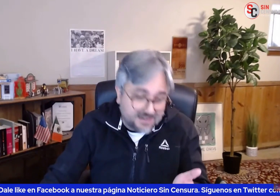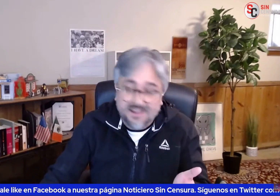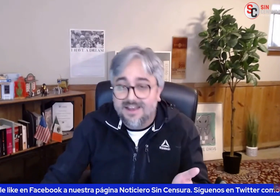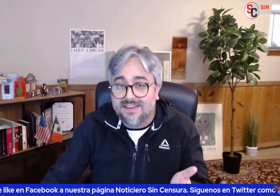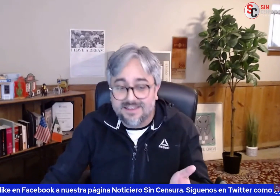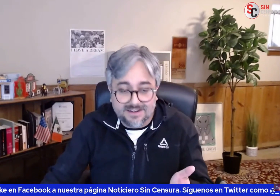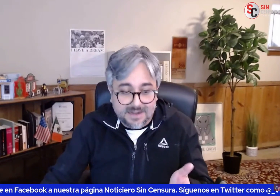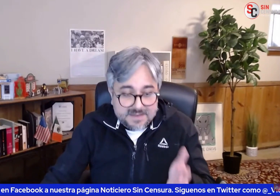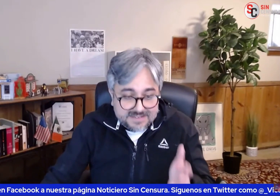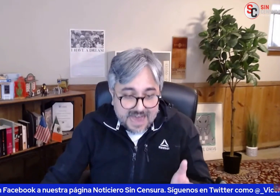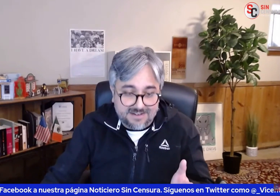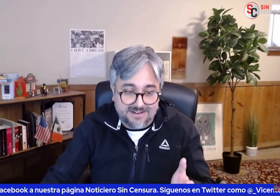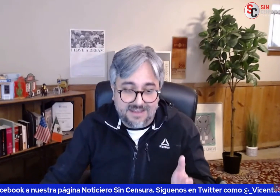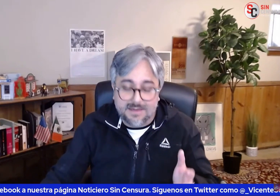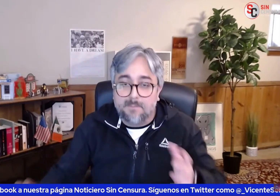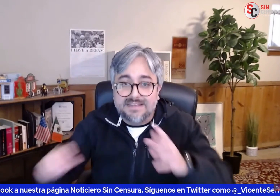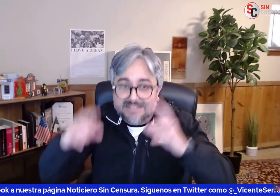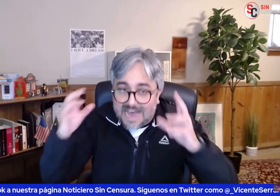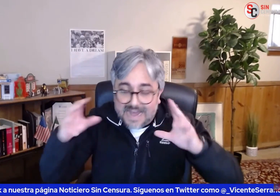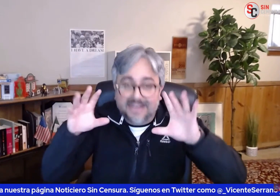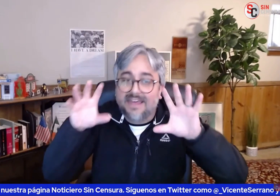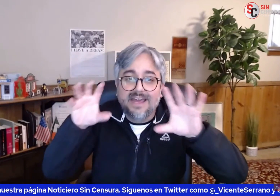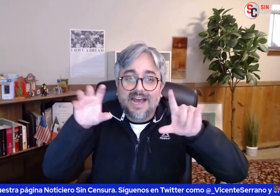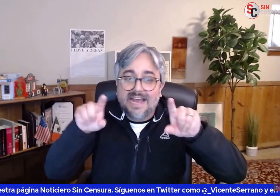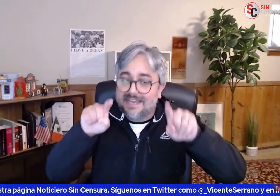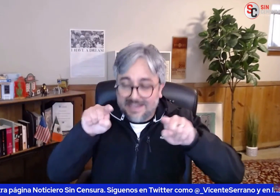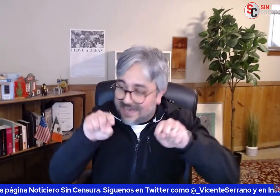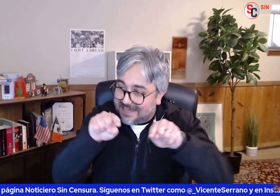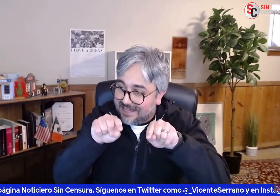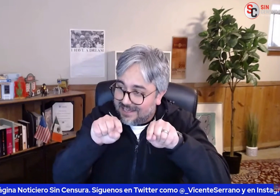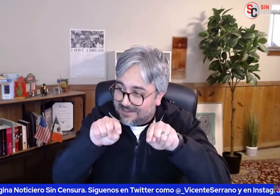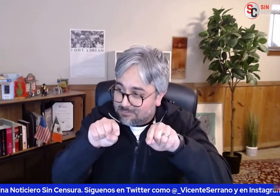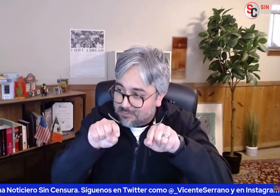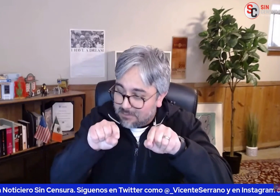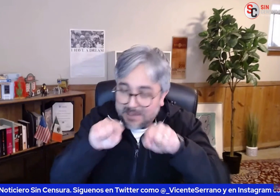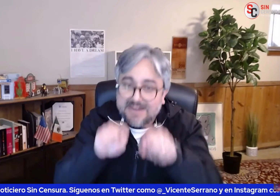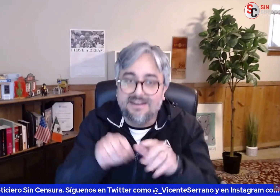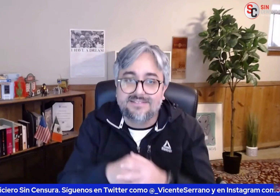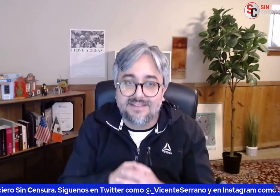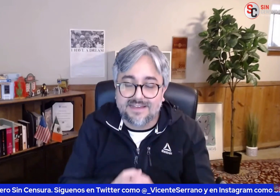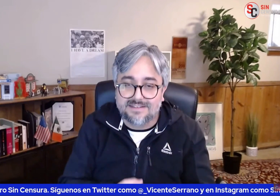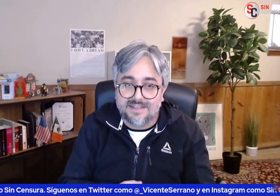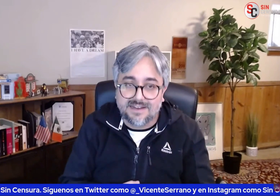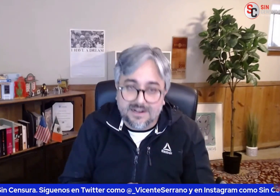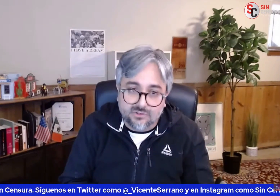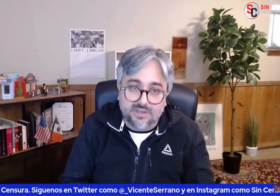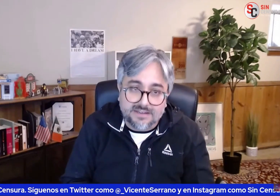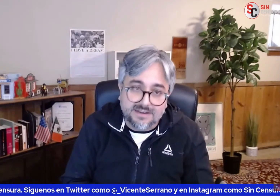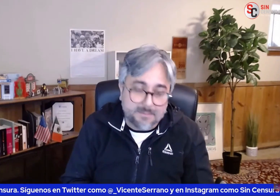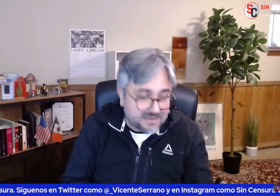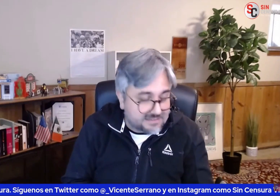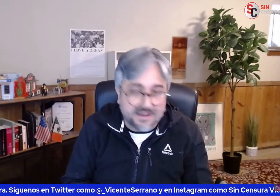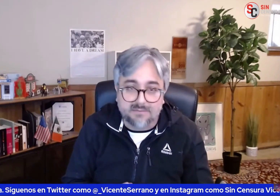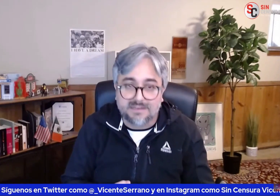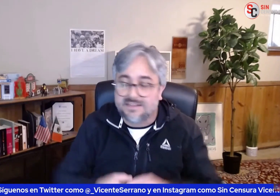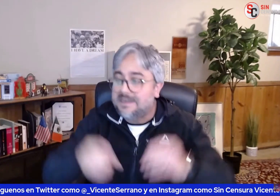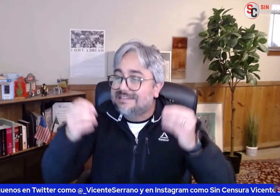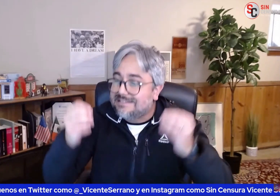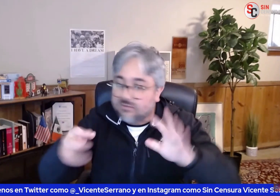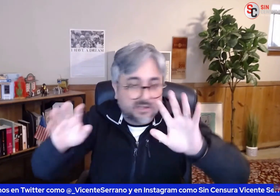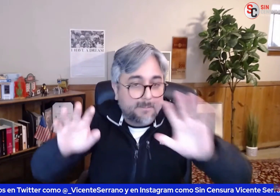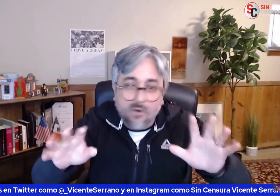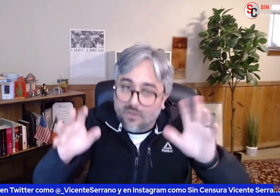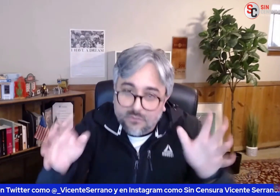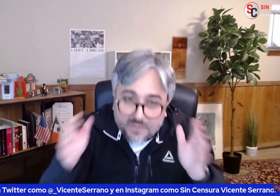Y también hay que revisar, hay que pensar, hay que ver esa declaración que hace la ministra Yasmín